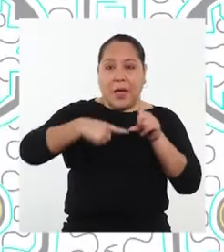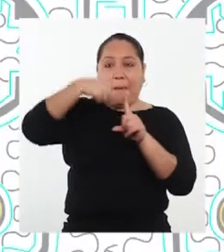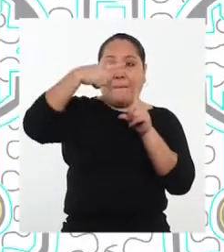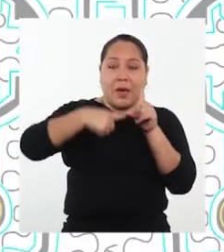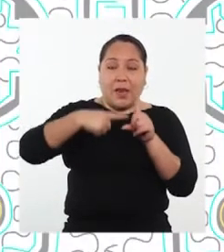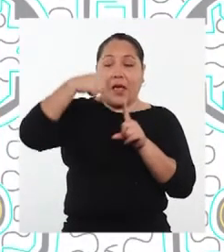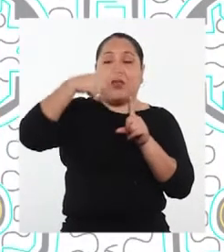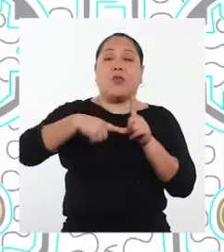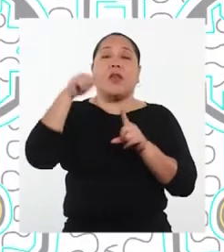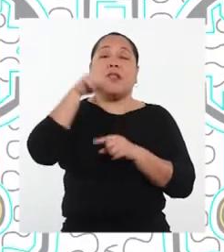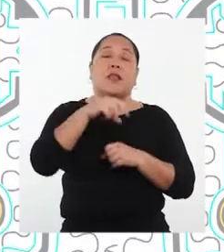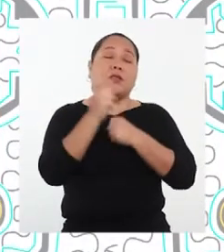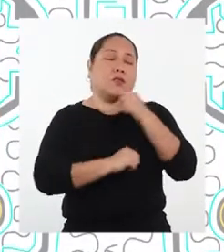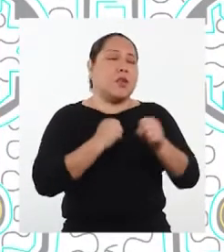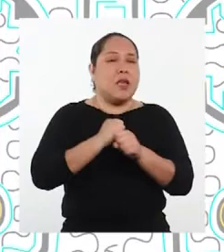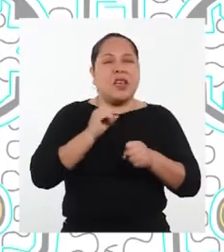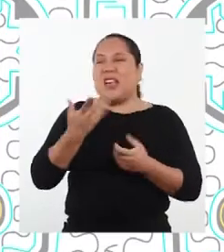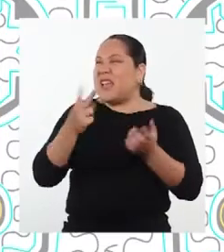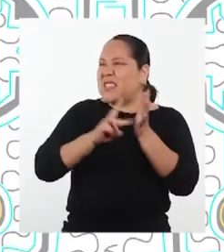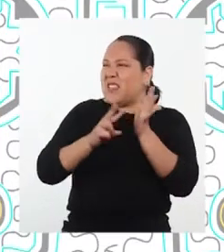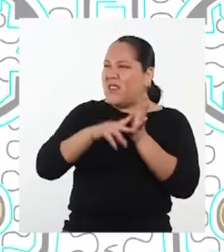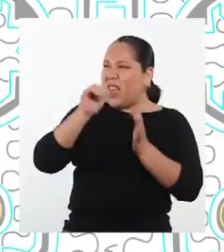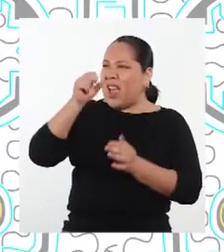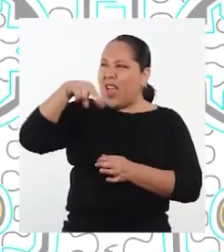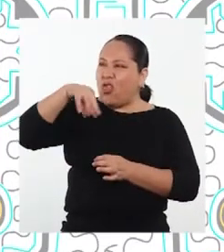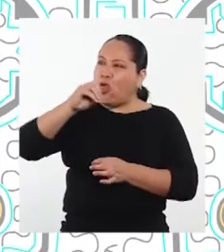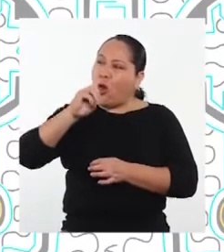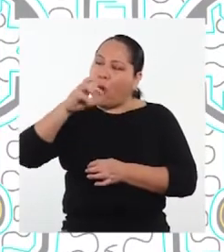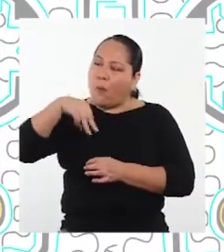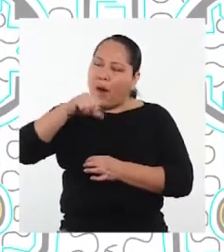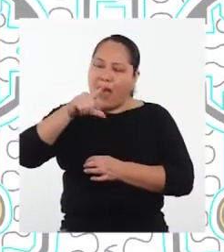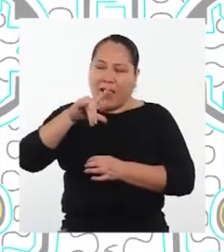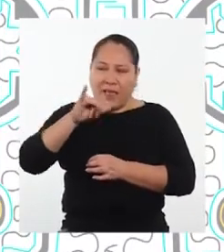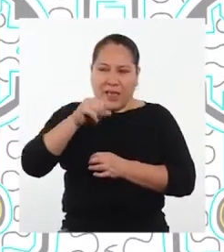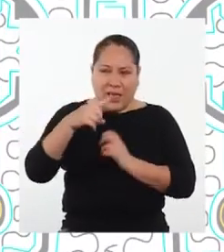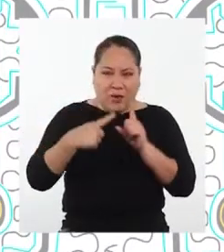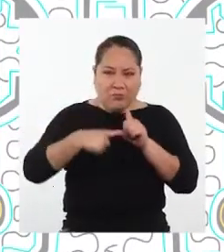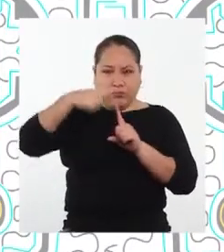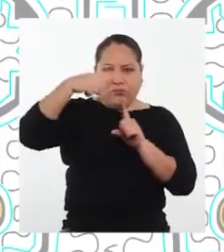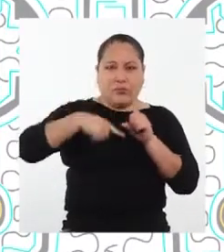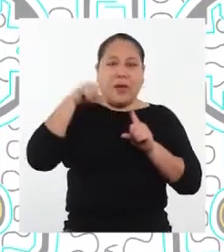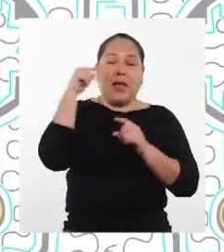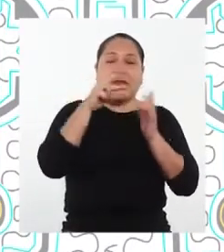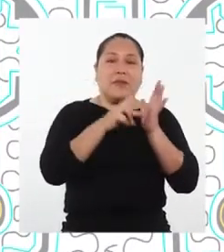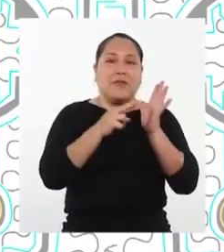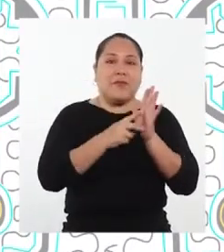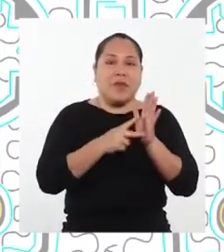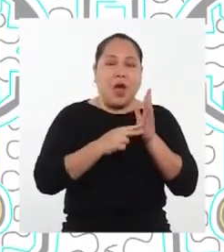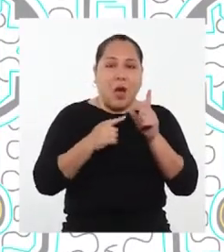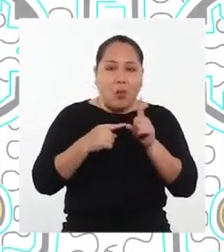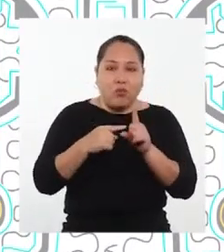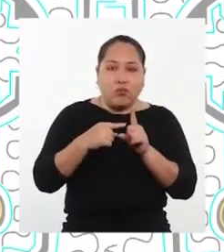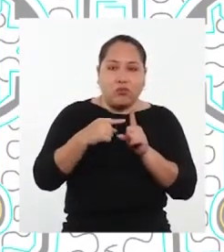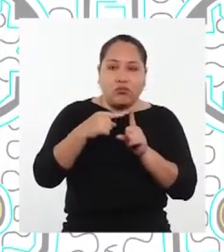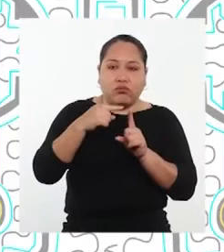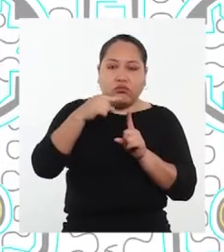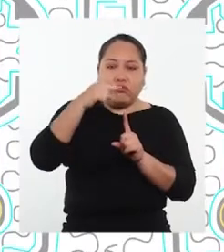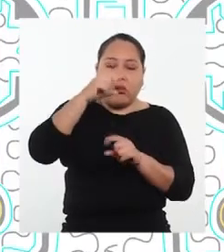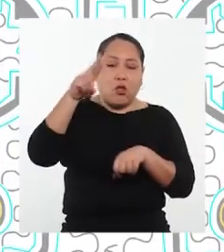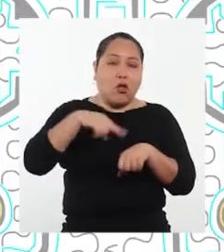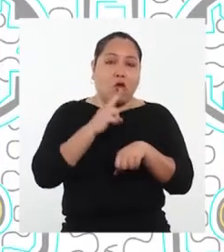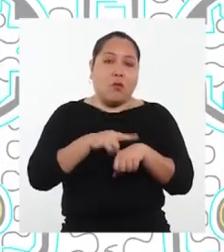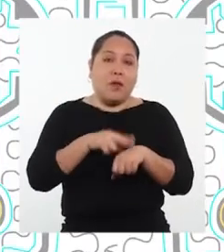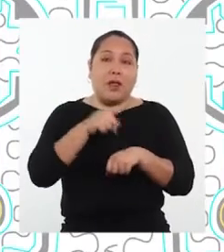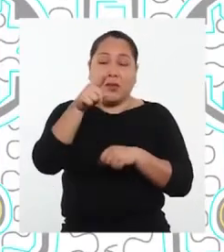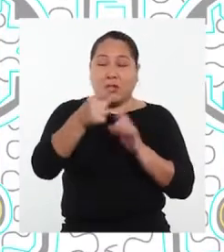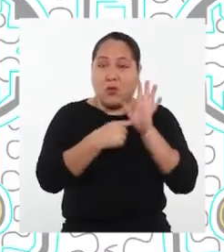qué significa anomalía de temperatura? En este caso significa aumento anormal de la temperatura. Y